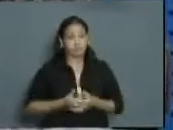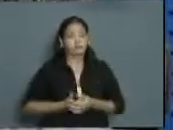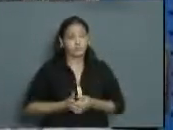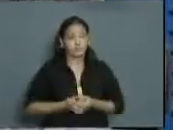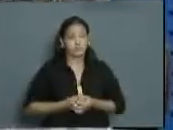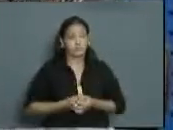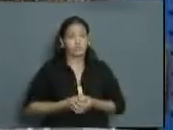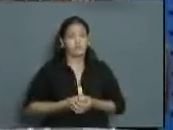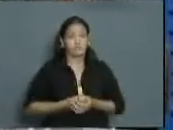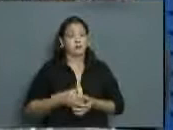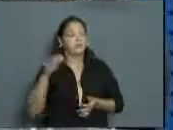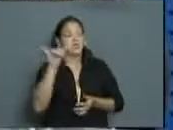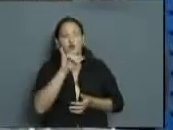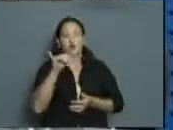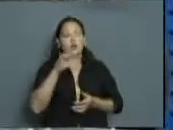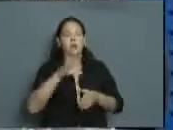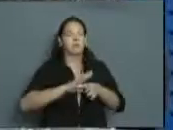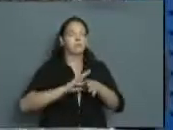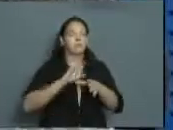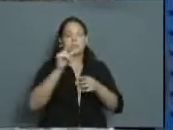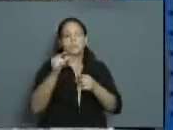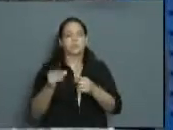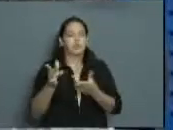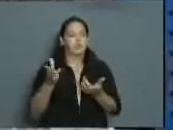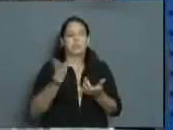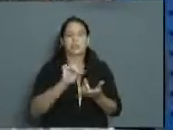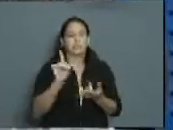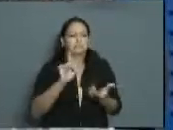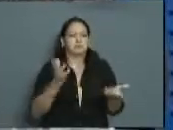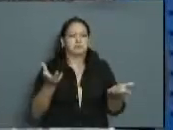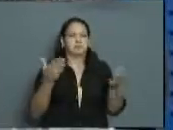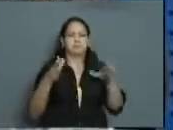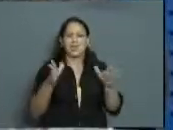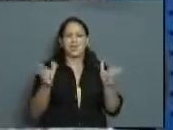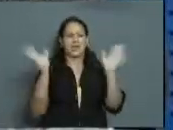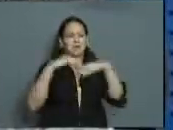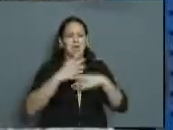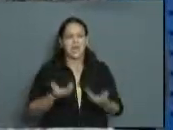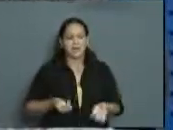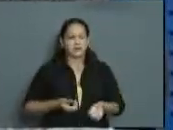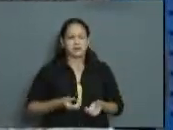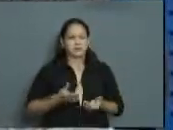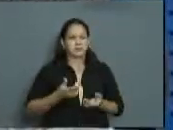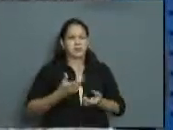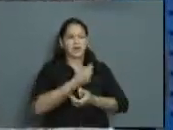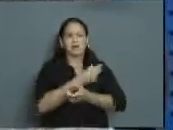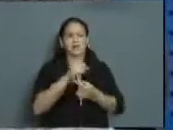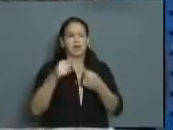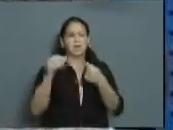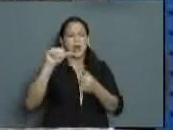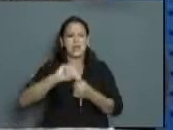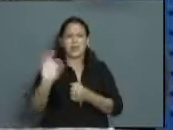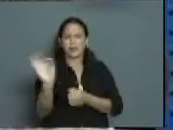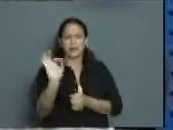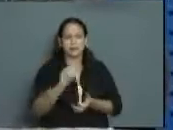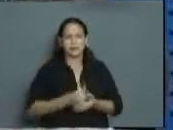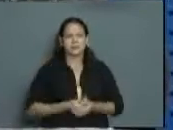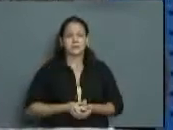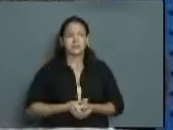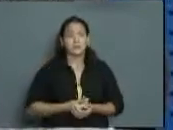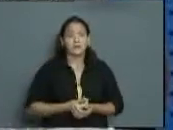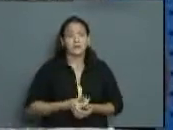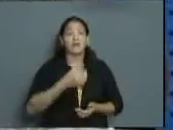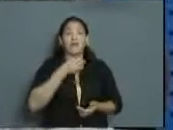que la persona que solamente tuvo la enfermedad. O sea, las personas no deben tener miedo en vacunarse, que la vacuna no les va a hacer daño. Lo que va a hacer daño es